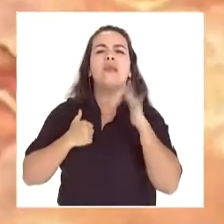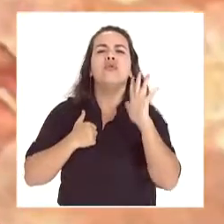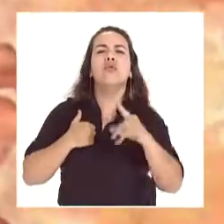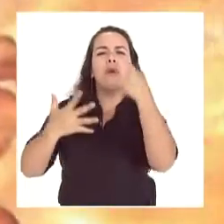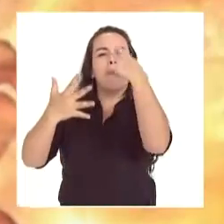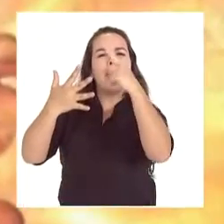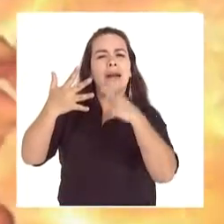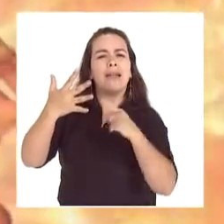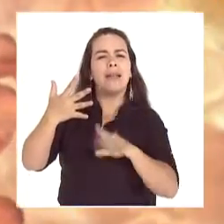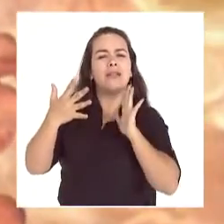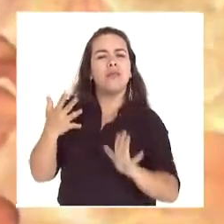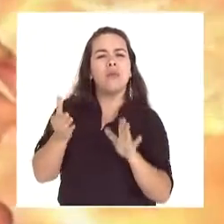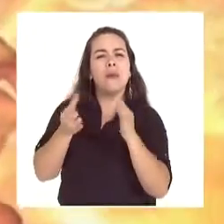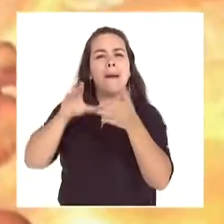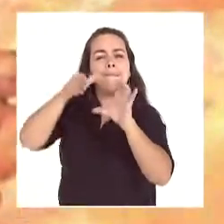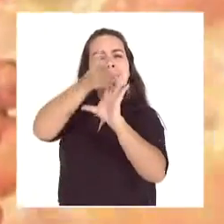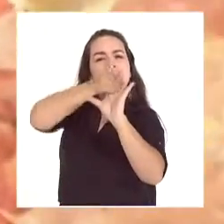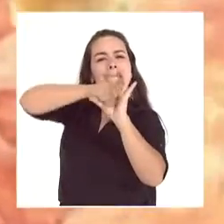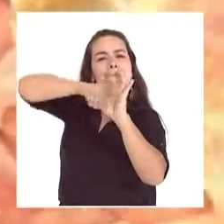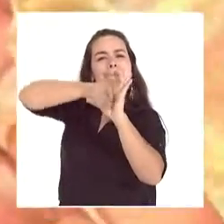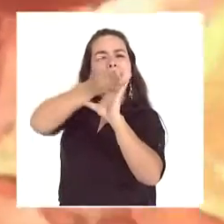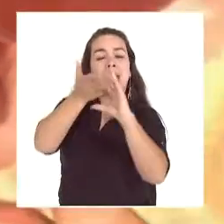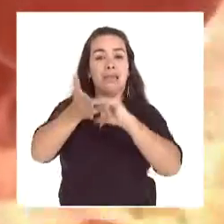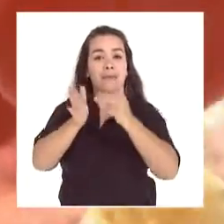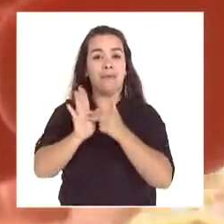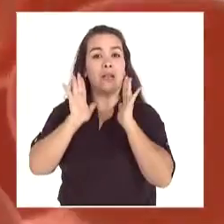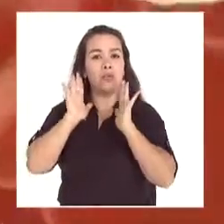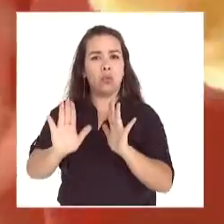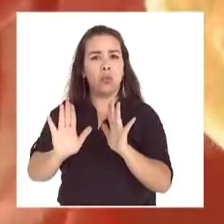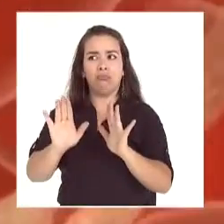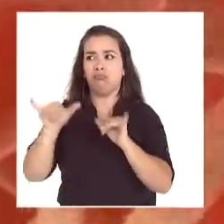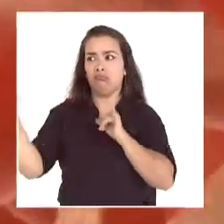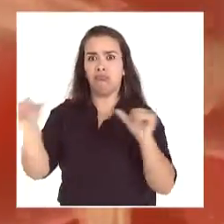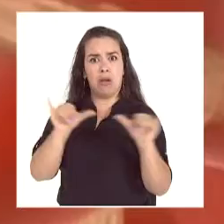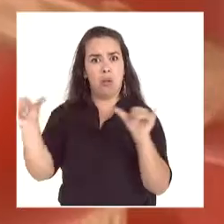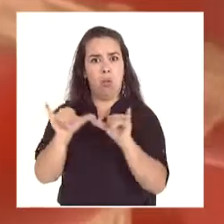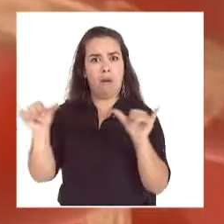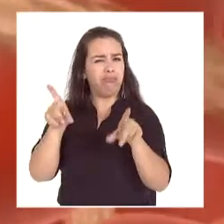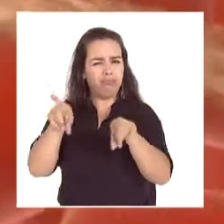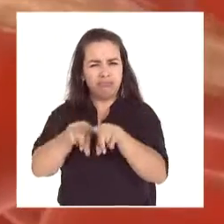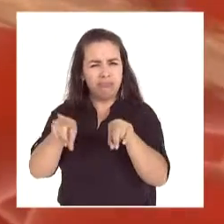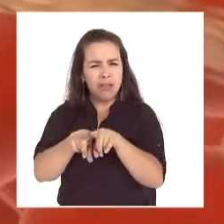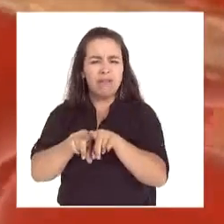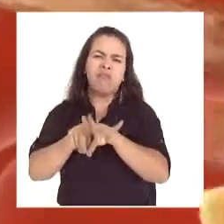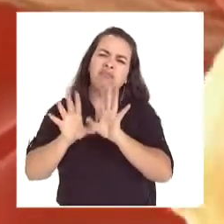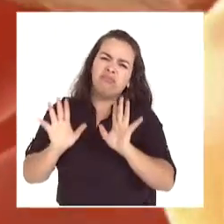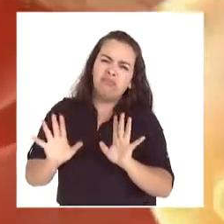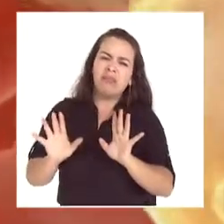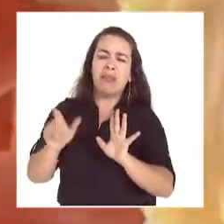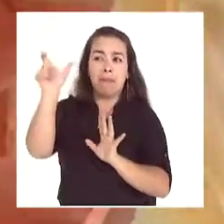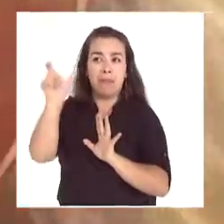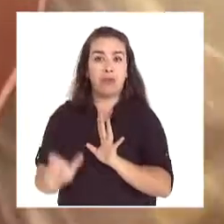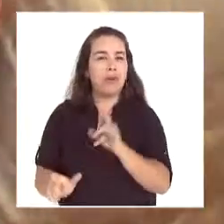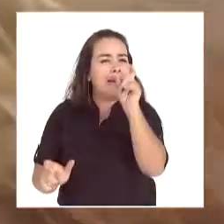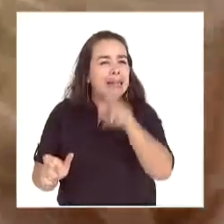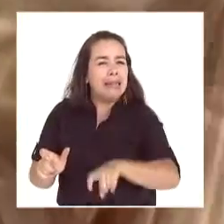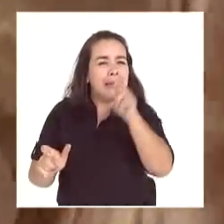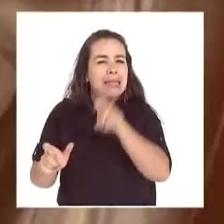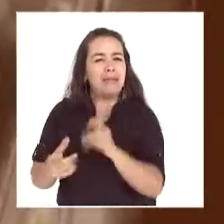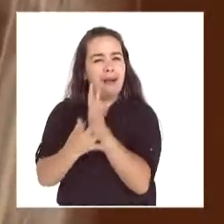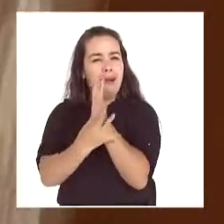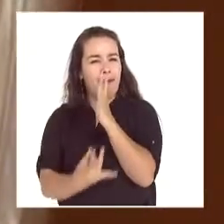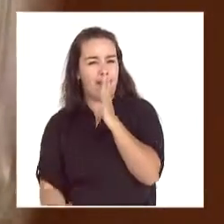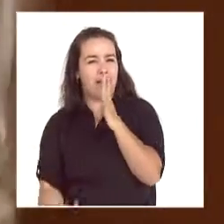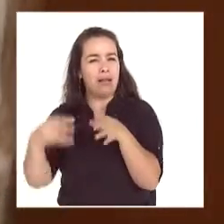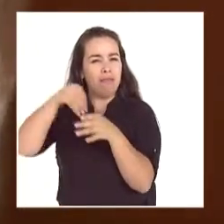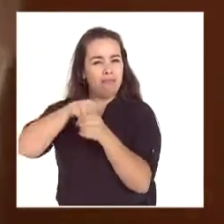esa placa de aterosclerosis siempre son las mismas, o sea, siempre necesariamente tiene que tener grasa para